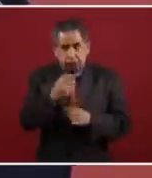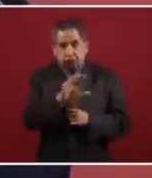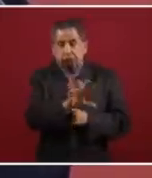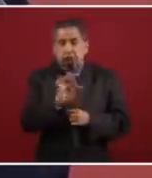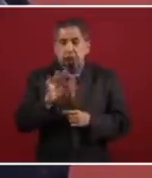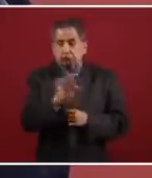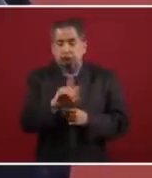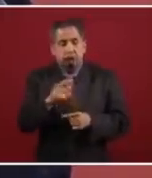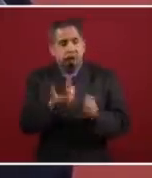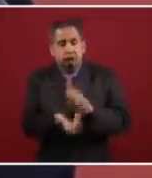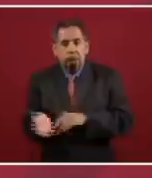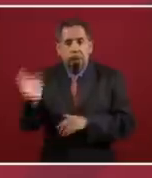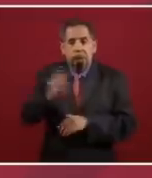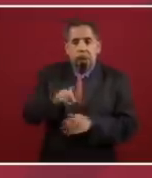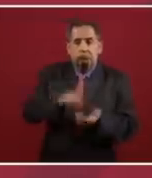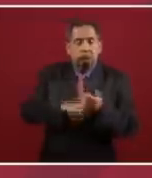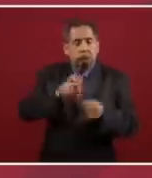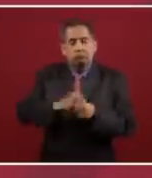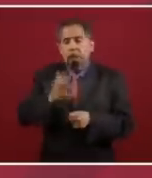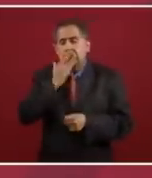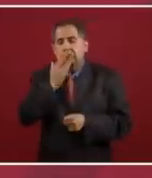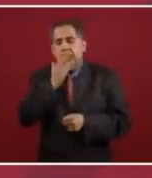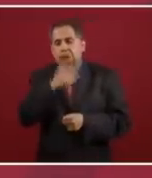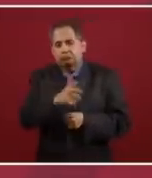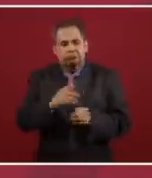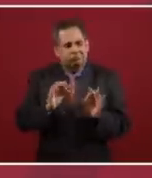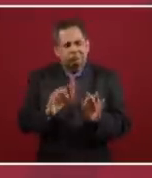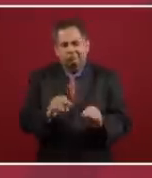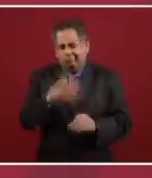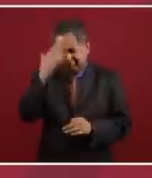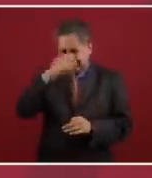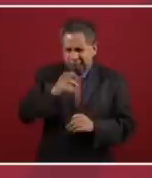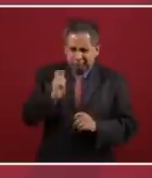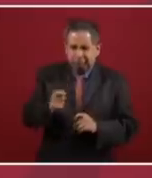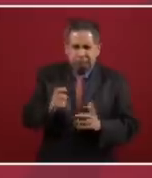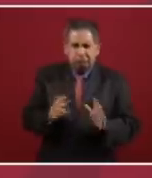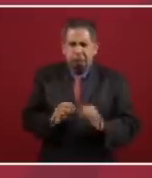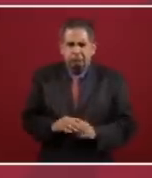seleccionado de básquetbol en Sonora. Entonces,